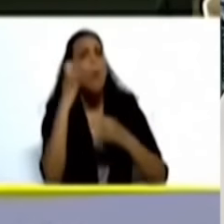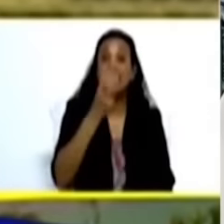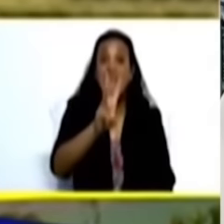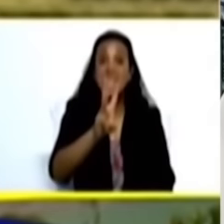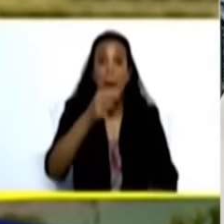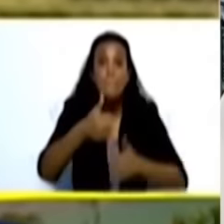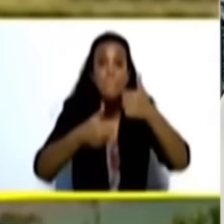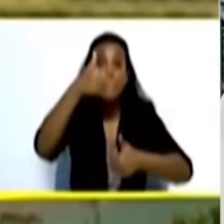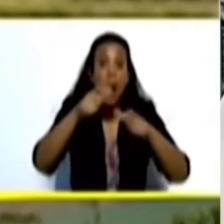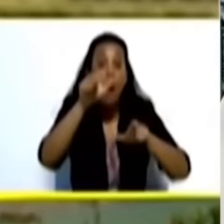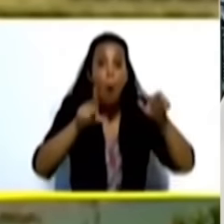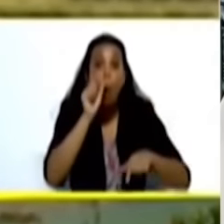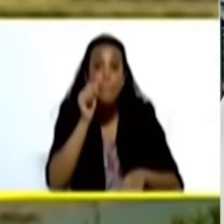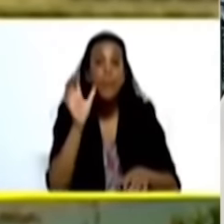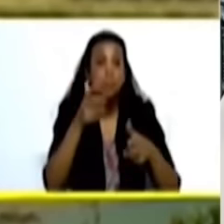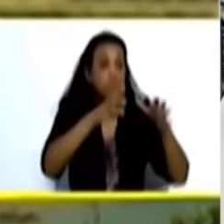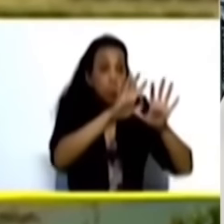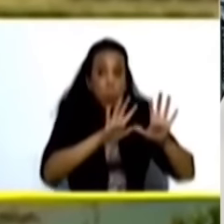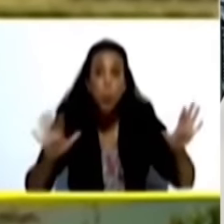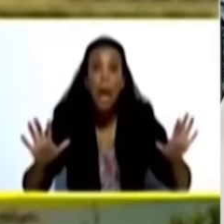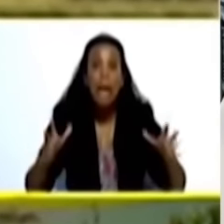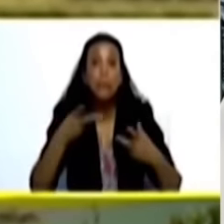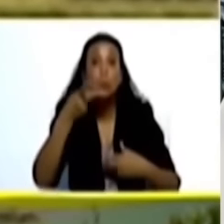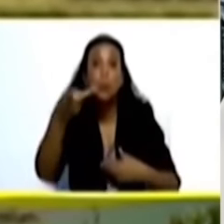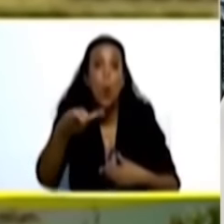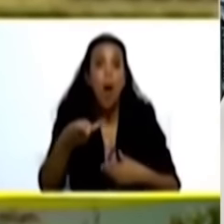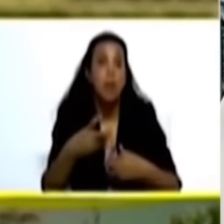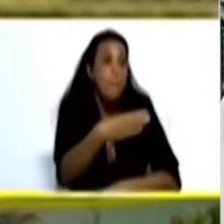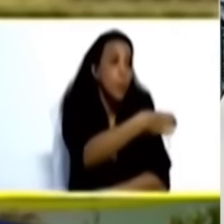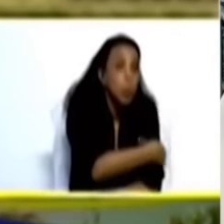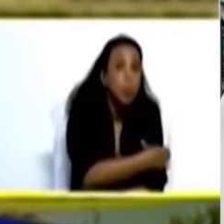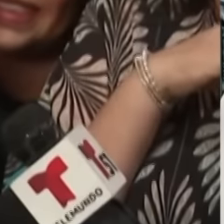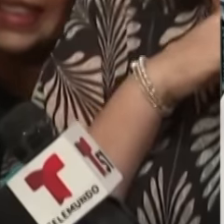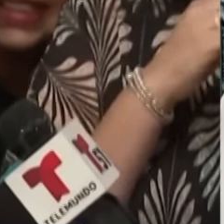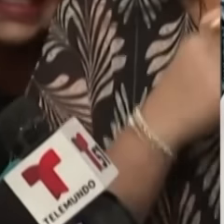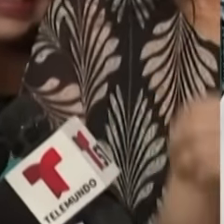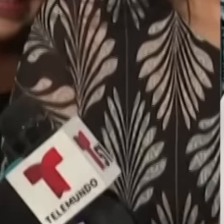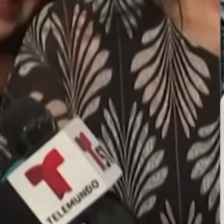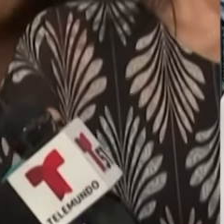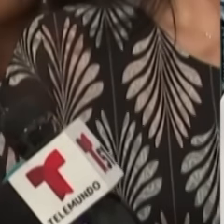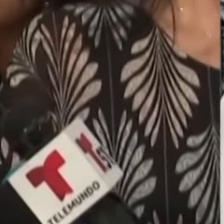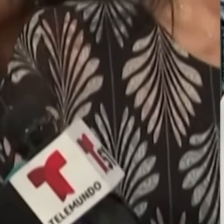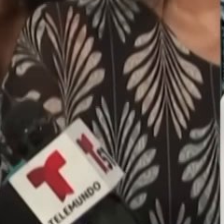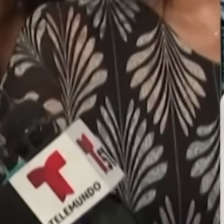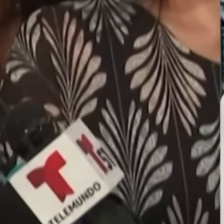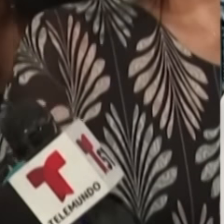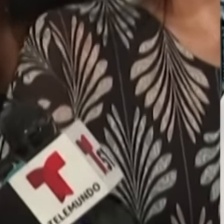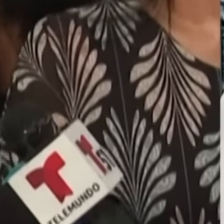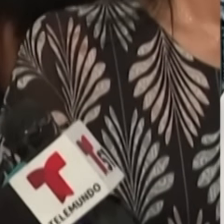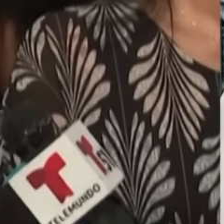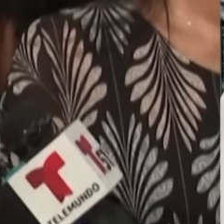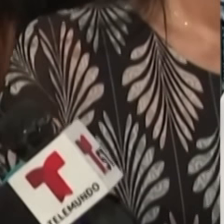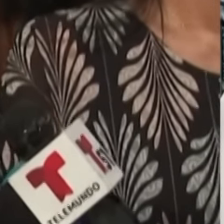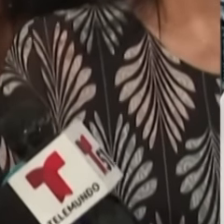Daniel Ortega en Nicaragua y que le apuesta a la consolidación de la dictadura en esta ocasión lo que vemos en América Latina es que tenemos un momento en el